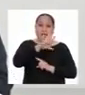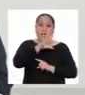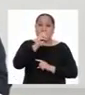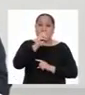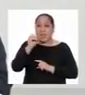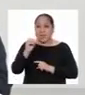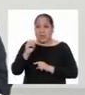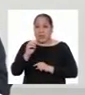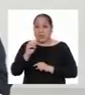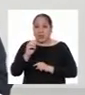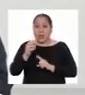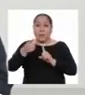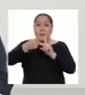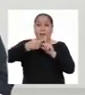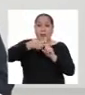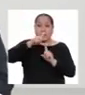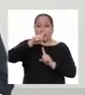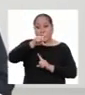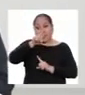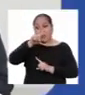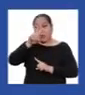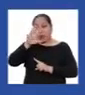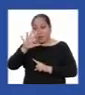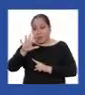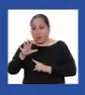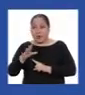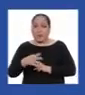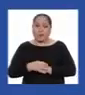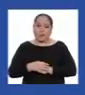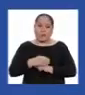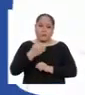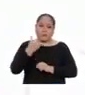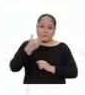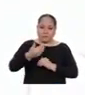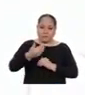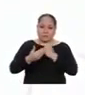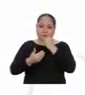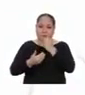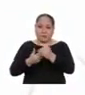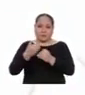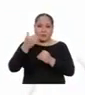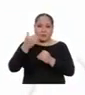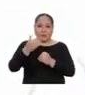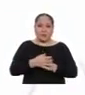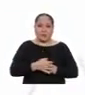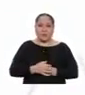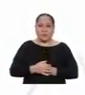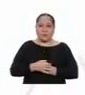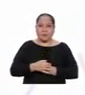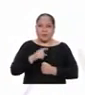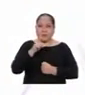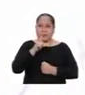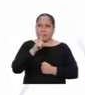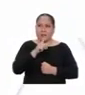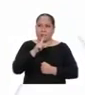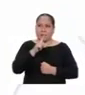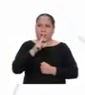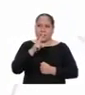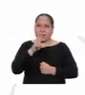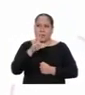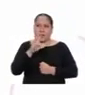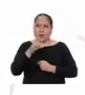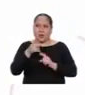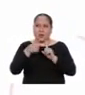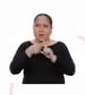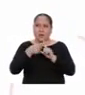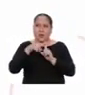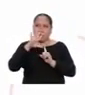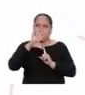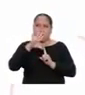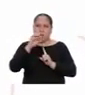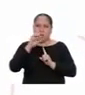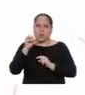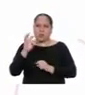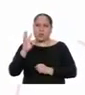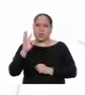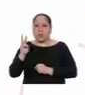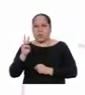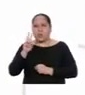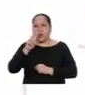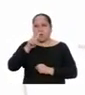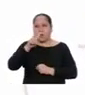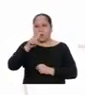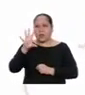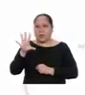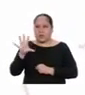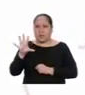125 y así sucesivamente. 125 más 500 es